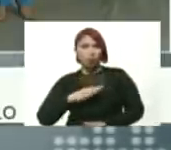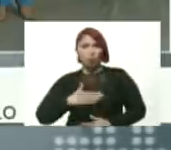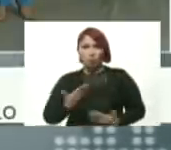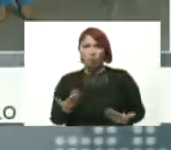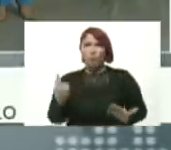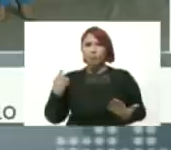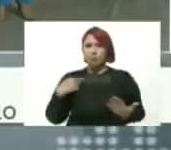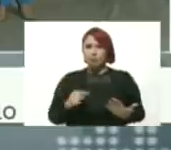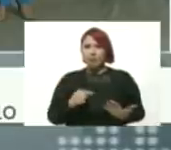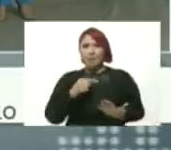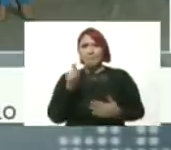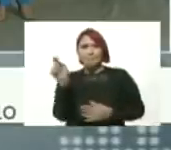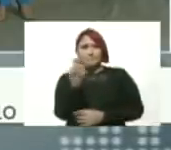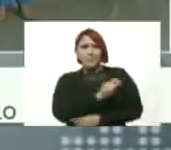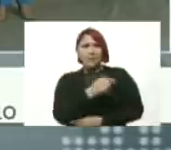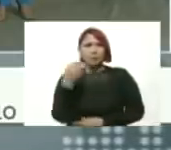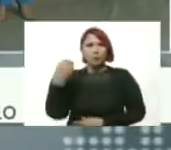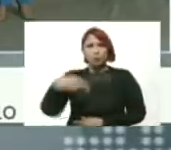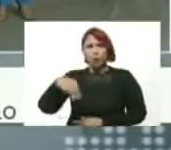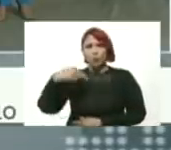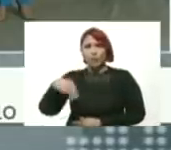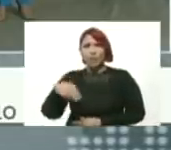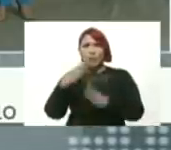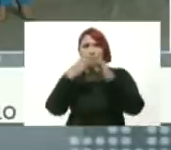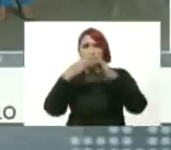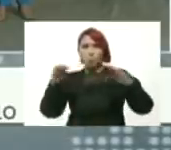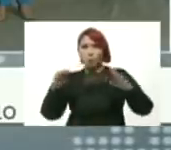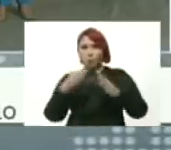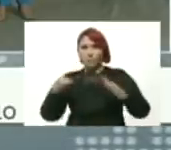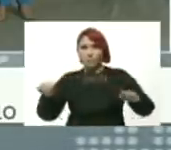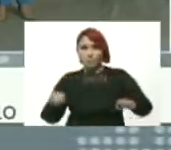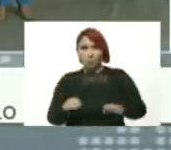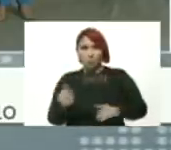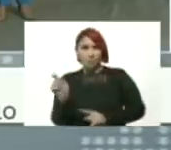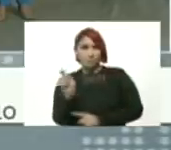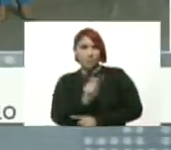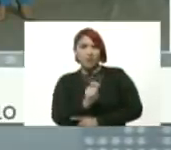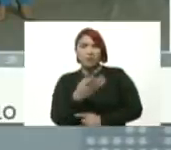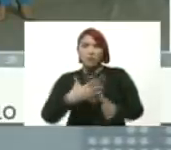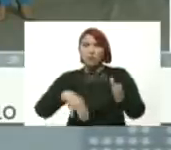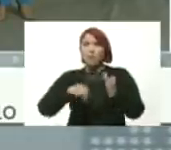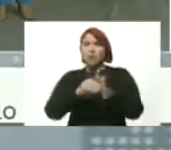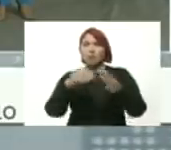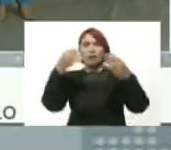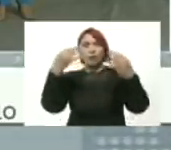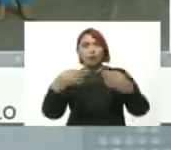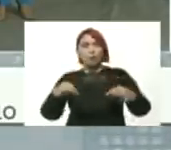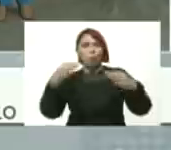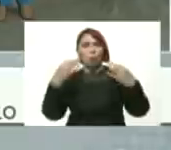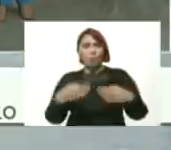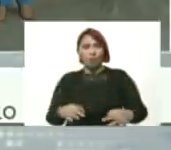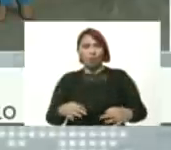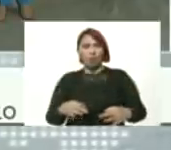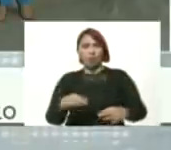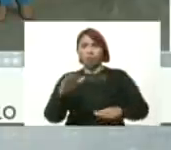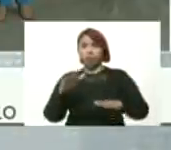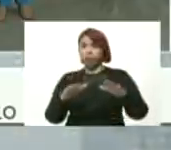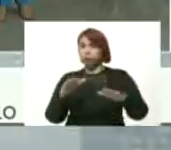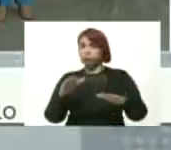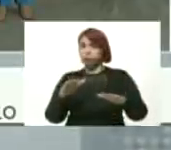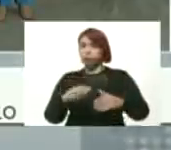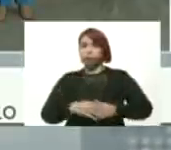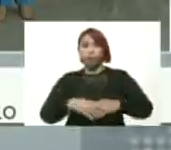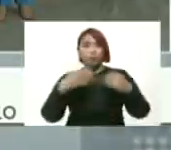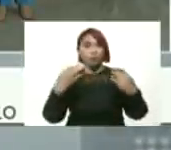los meses de noviembre y diciembre meses de vuelta a la normalidad relativa a la